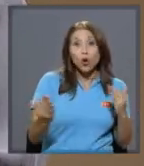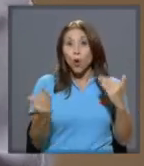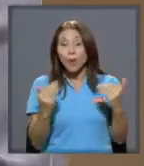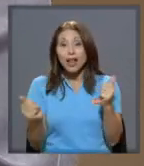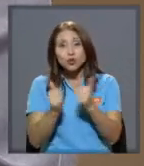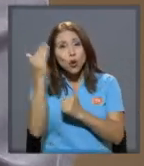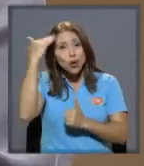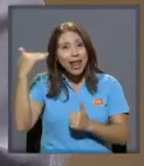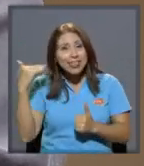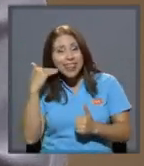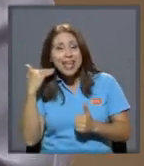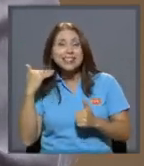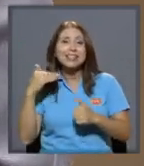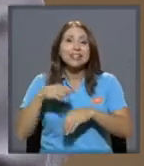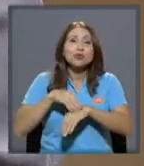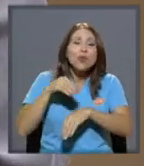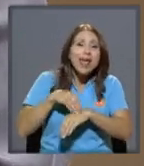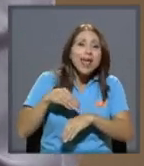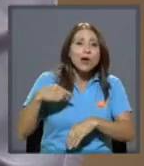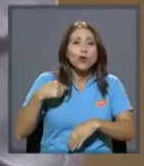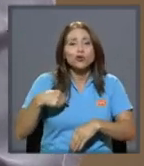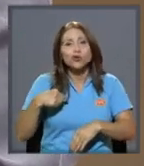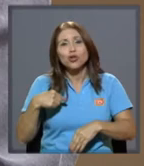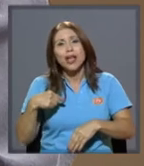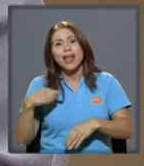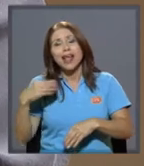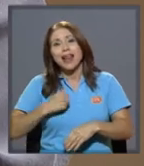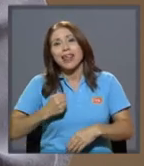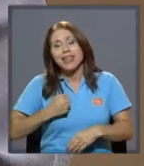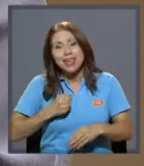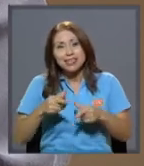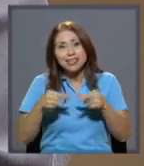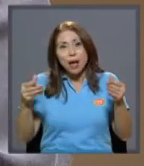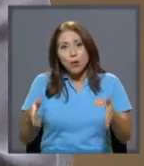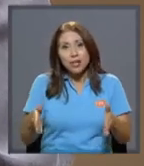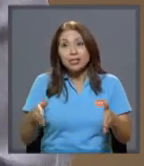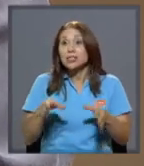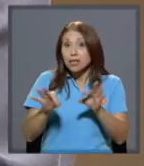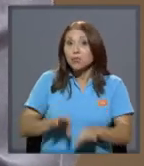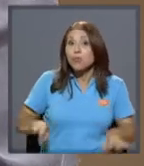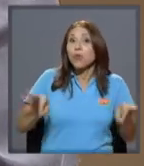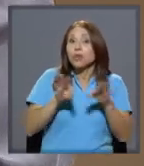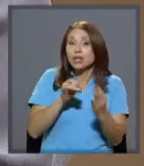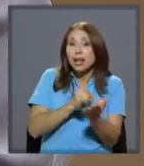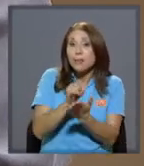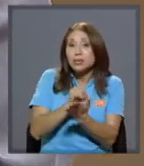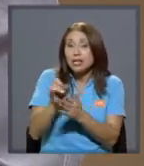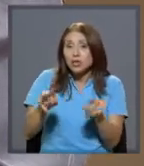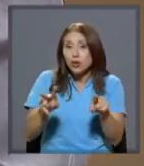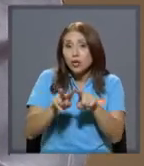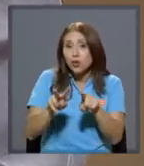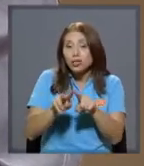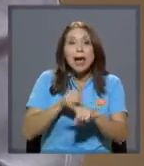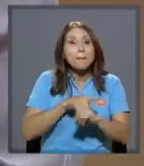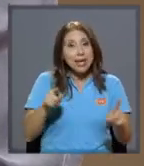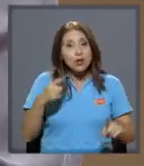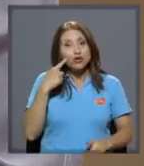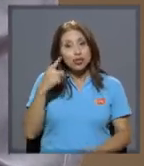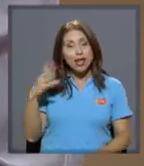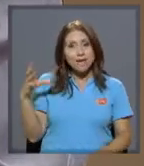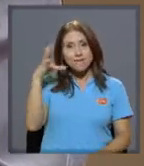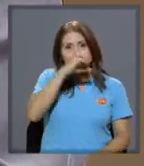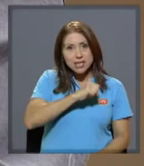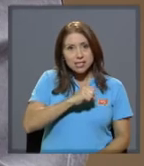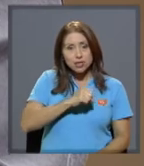canadienses, japoneses, etc. Entonces es muy interesante porque se ha enfocado mucho en la investigación en Nicoya, pero en general se ha visto que la mortalidad